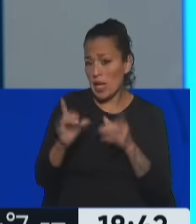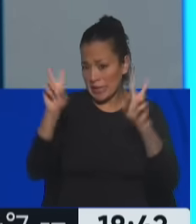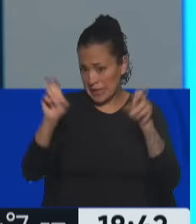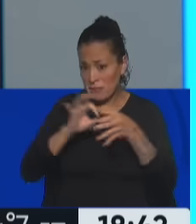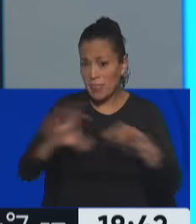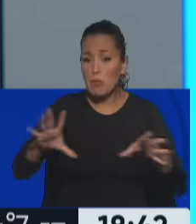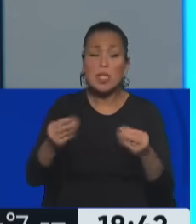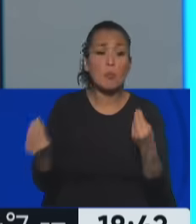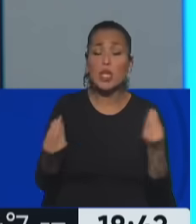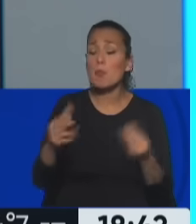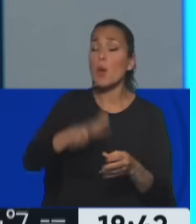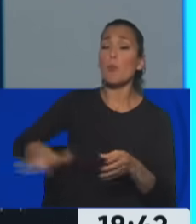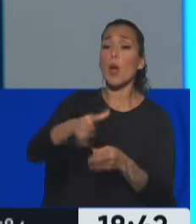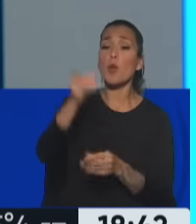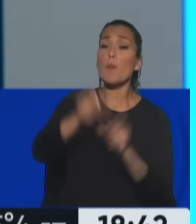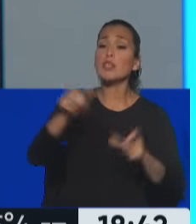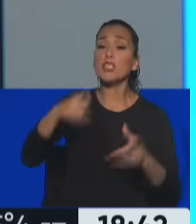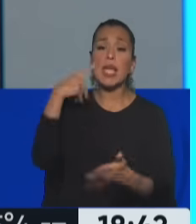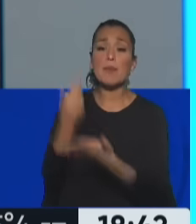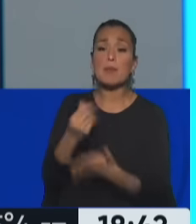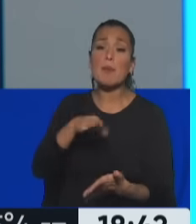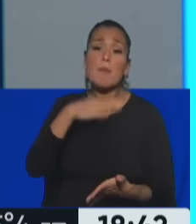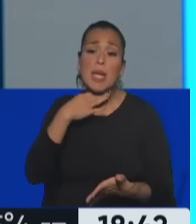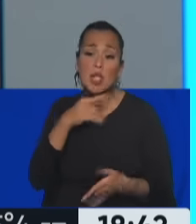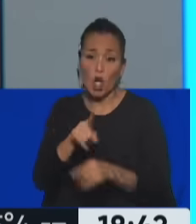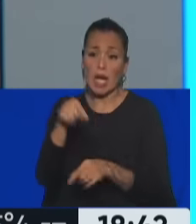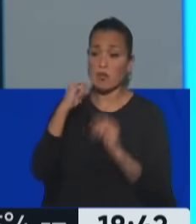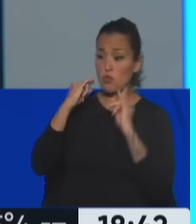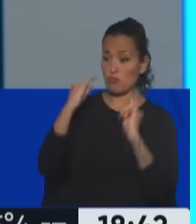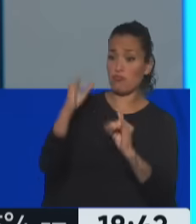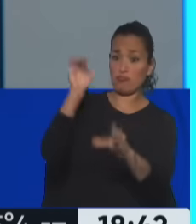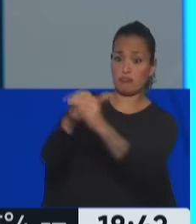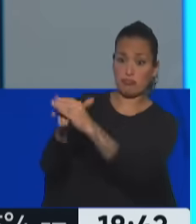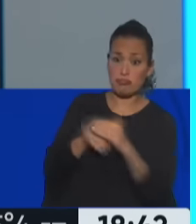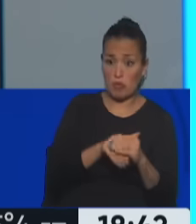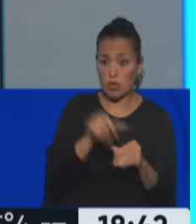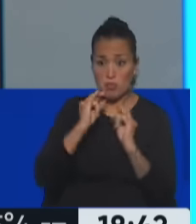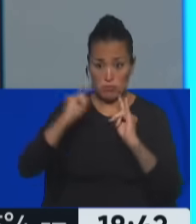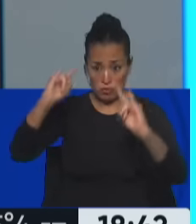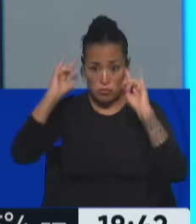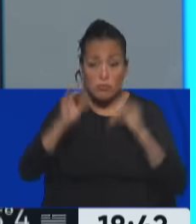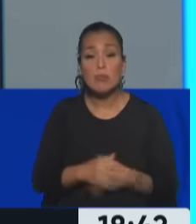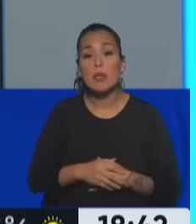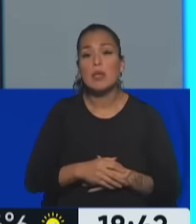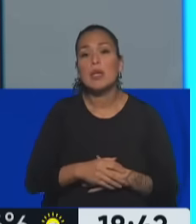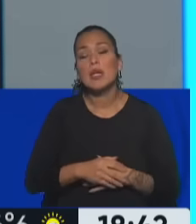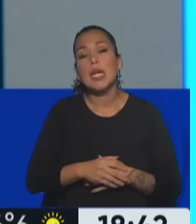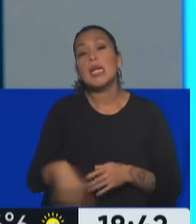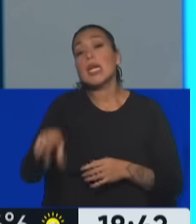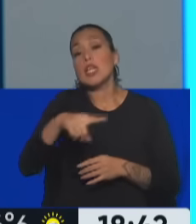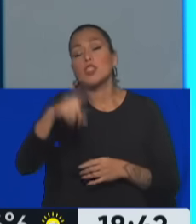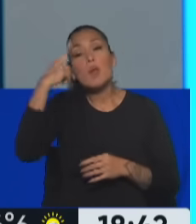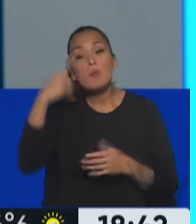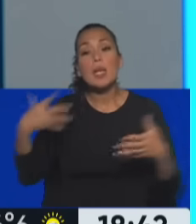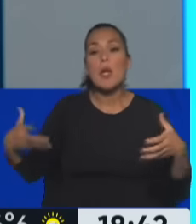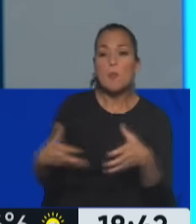eligen. ¿Qué dice la oposición? Que bueno, que esto va a generar todo lo contrario, que va a generar que sean partidarios. De hecho, si vemos que